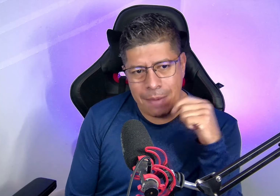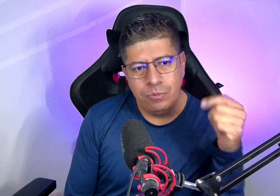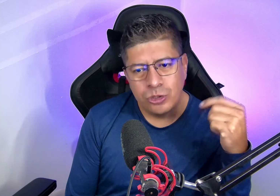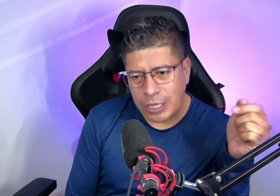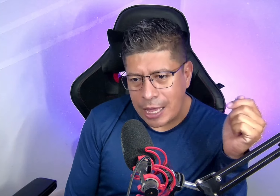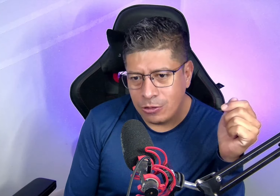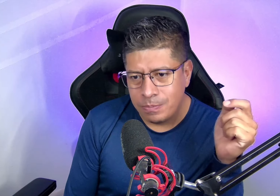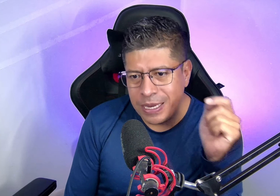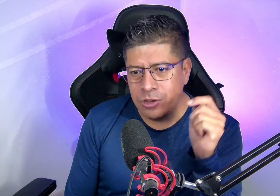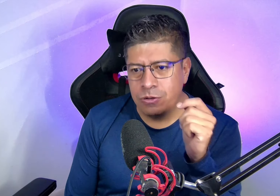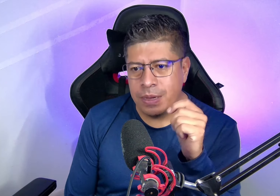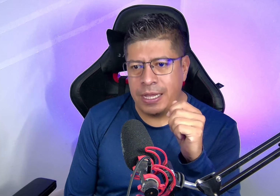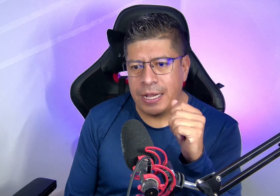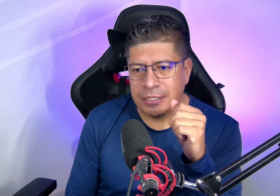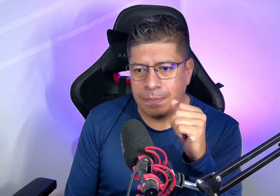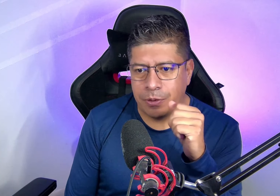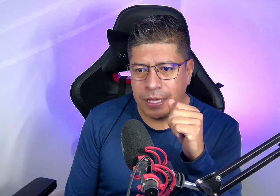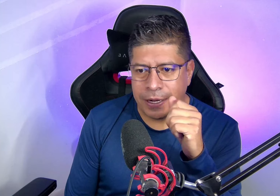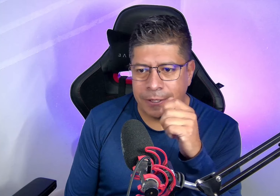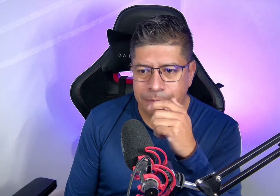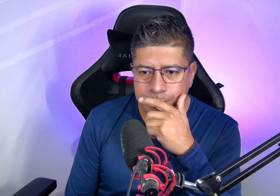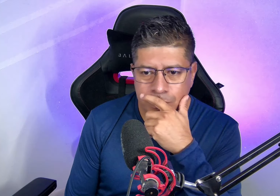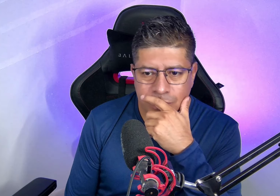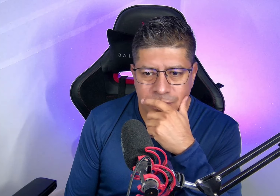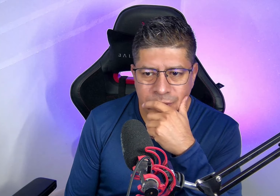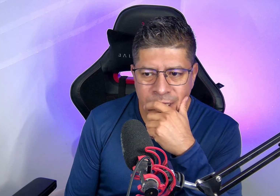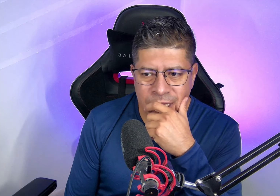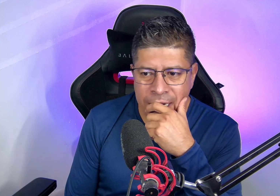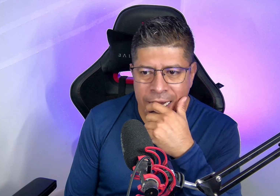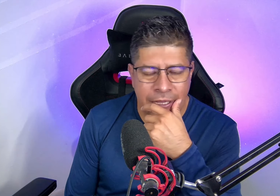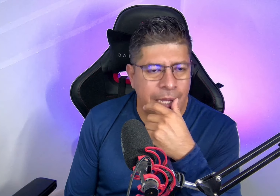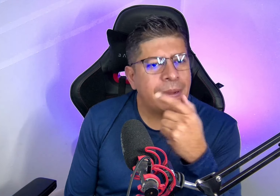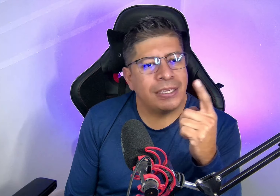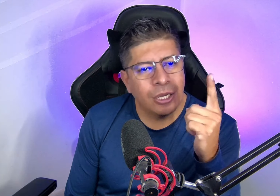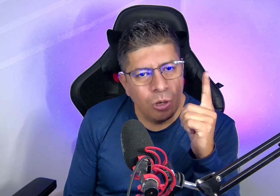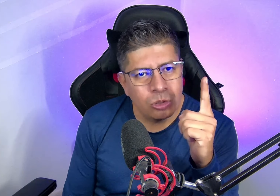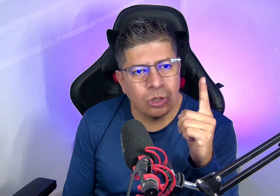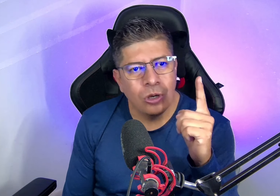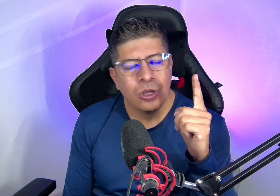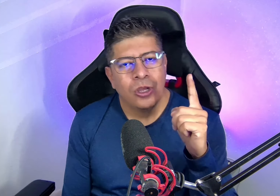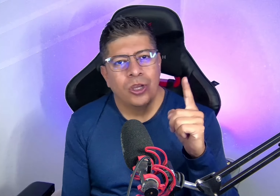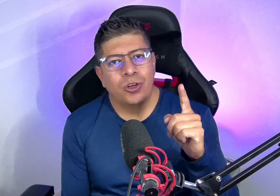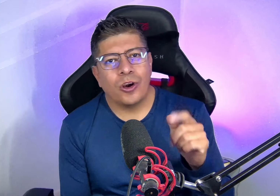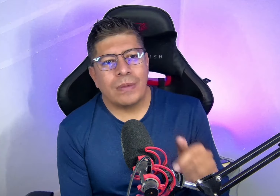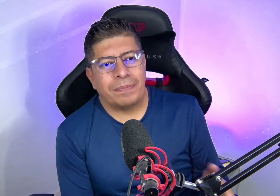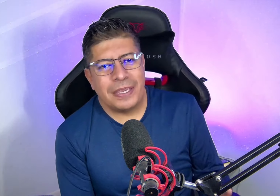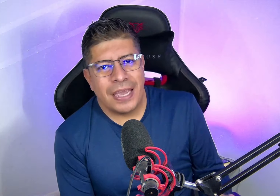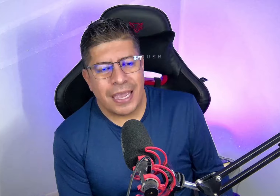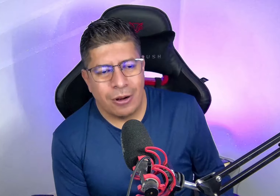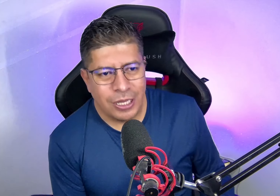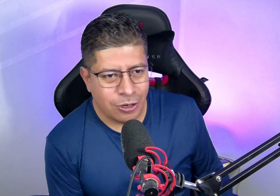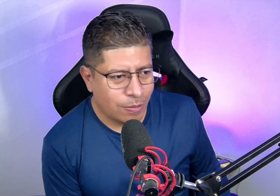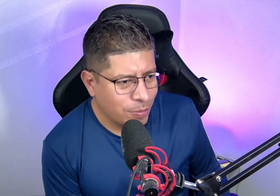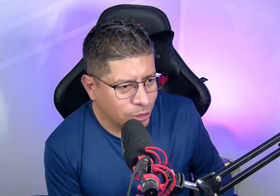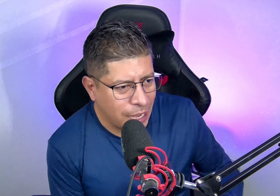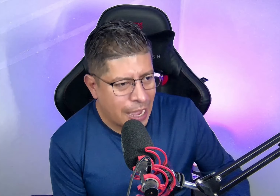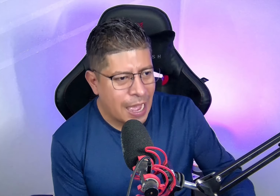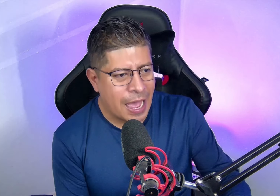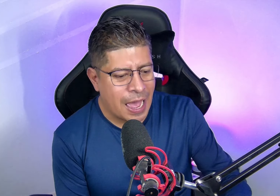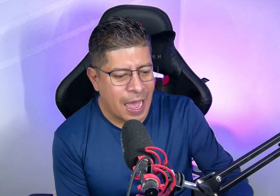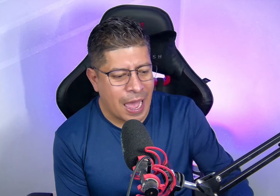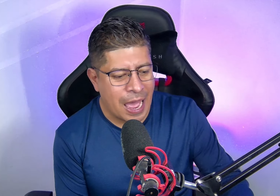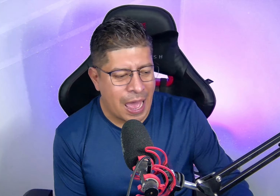y han buscado mil y un maneras de poder darle al tema incluso Norma Piña ya lo dijo vamos